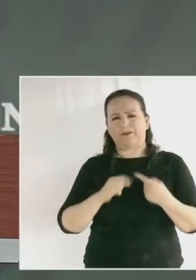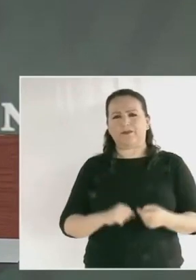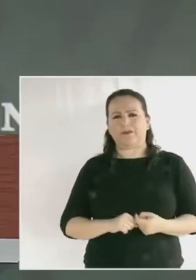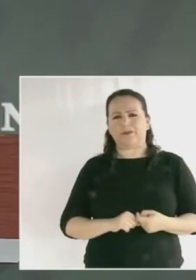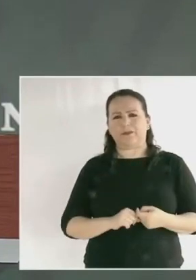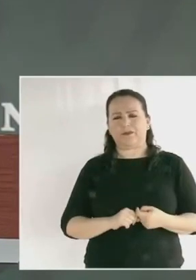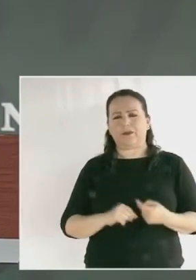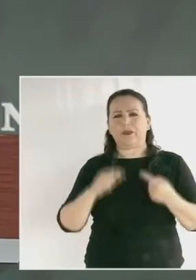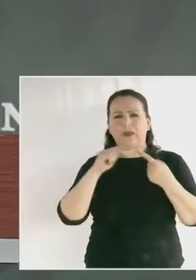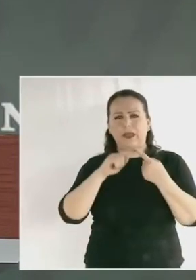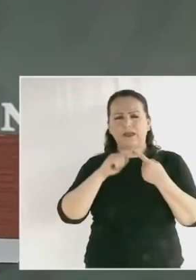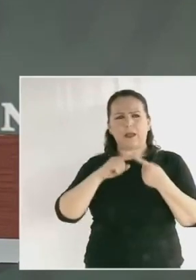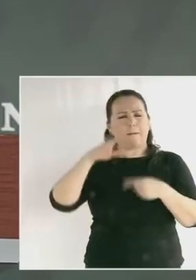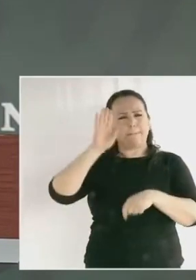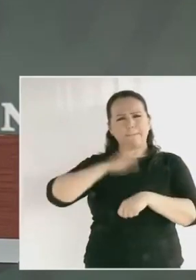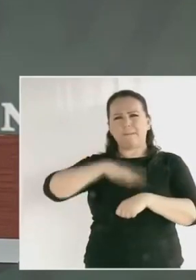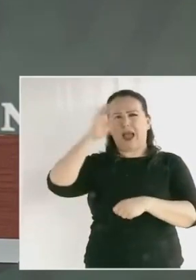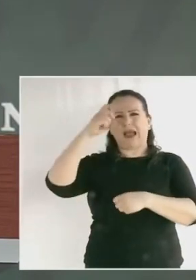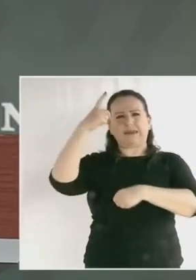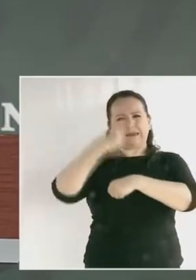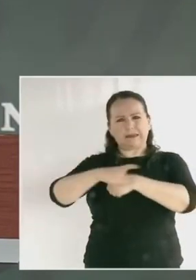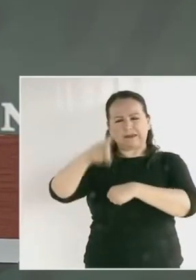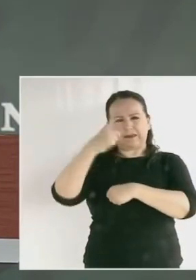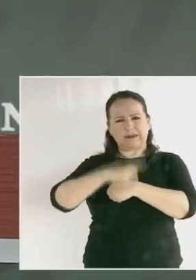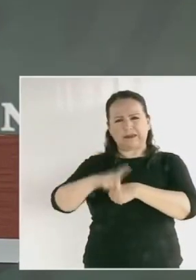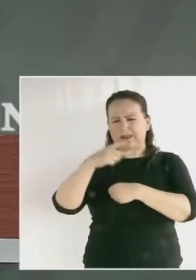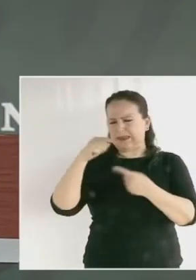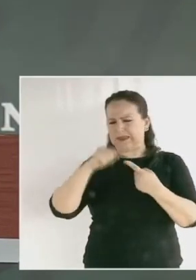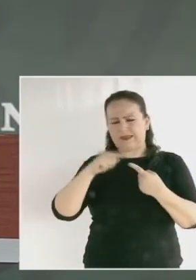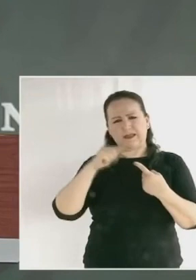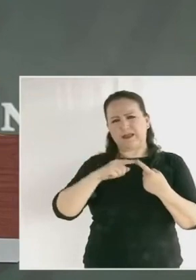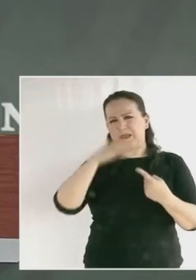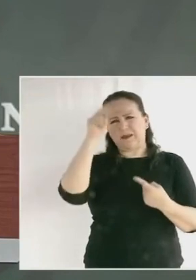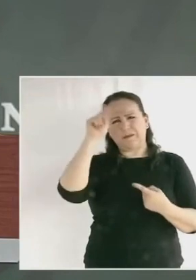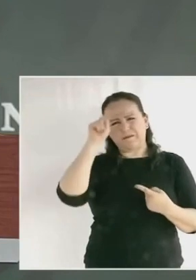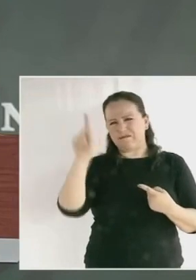que es el más dañino, que es la peste,